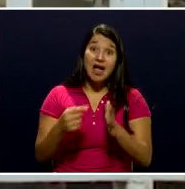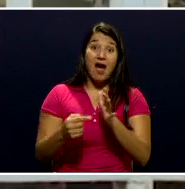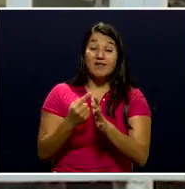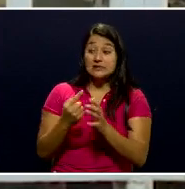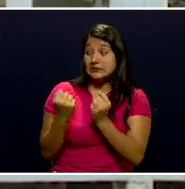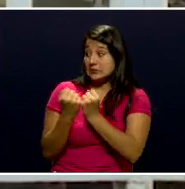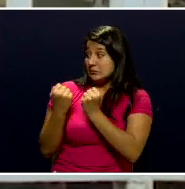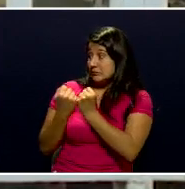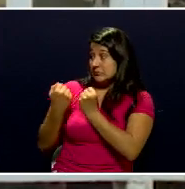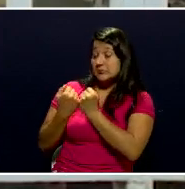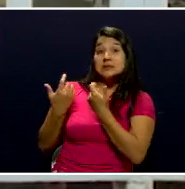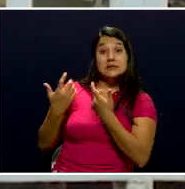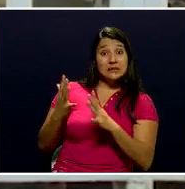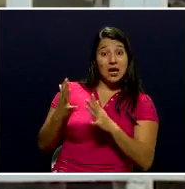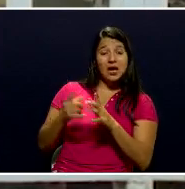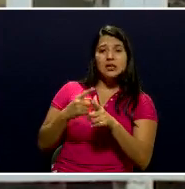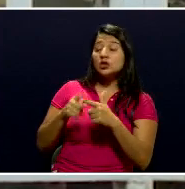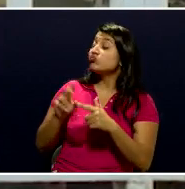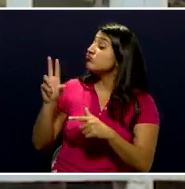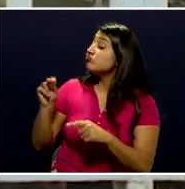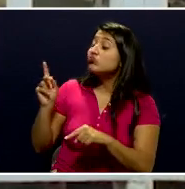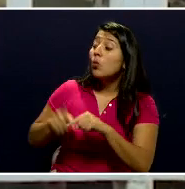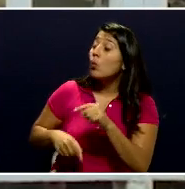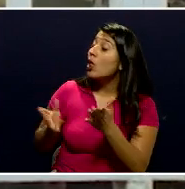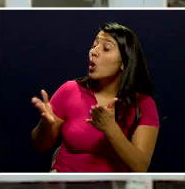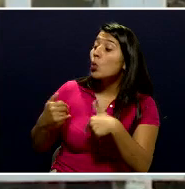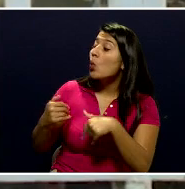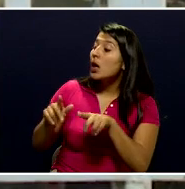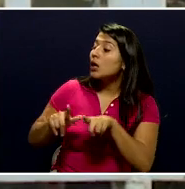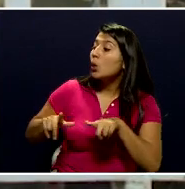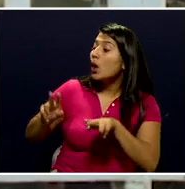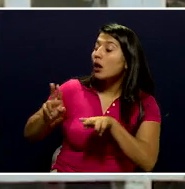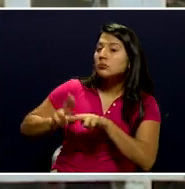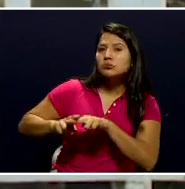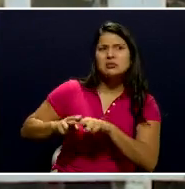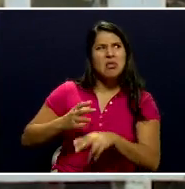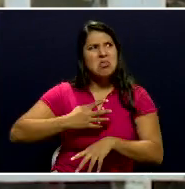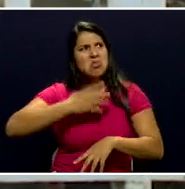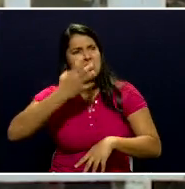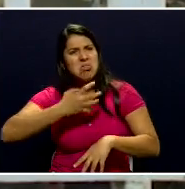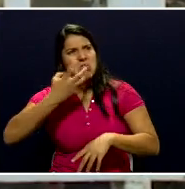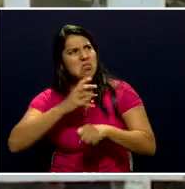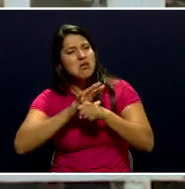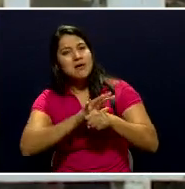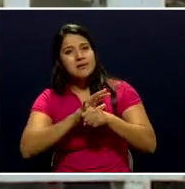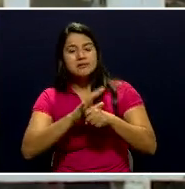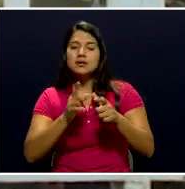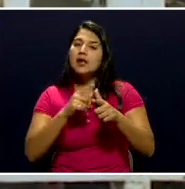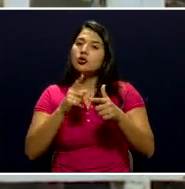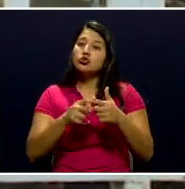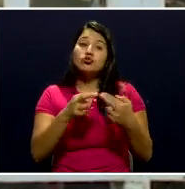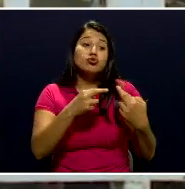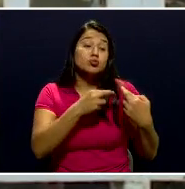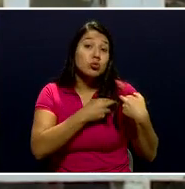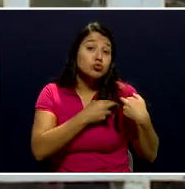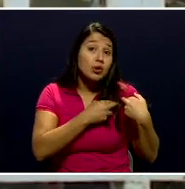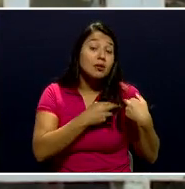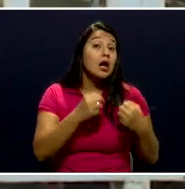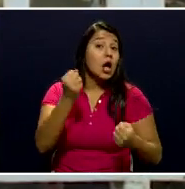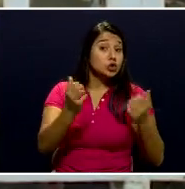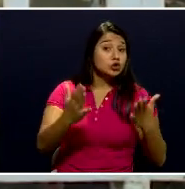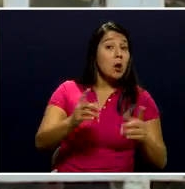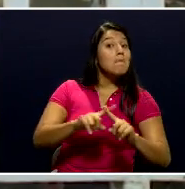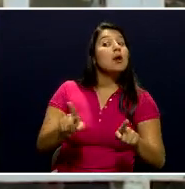acceso a la unidad, pues entonces se ponen quejas porque no se permite el acceso a la unidad. Entonces esto es una responsabilidad conjunta, usuarios